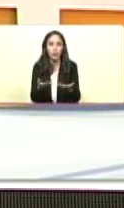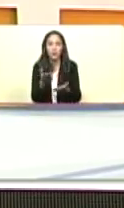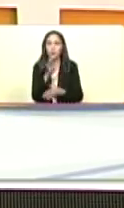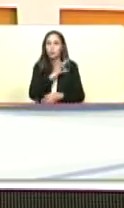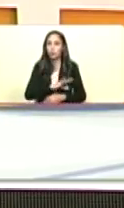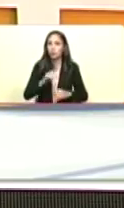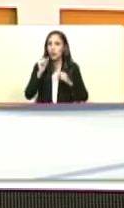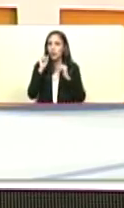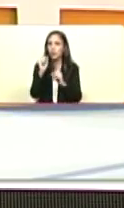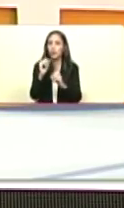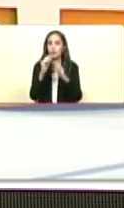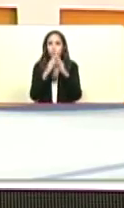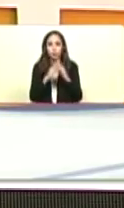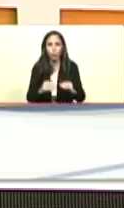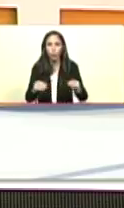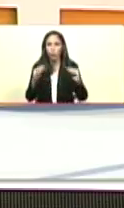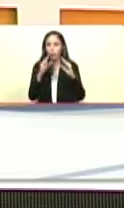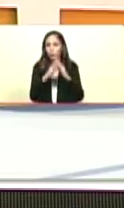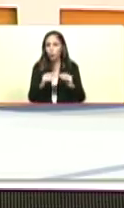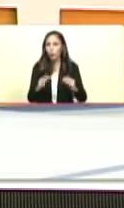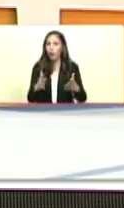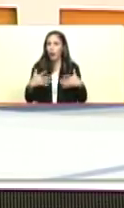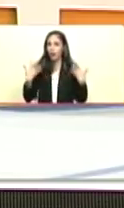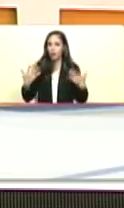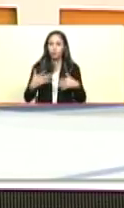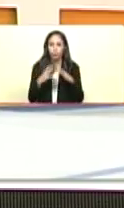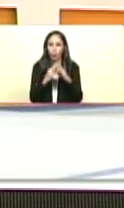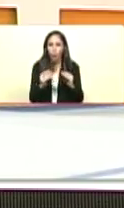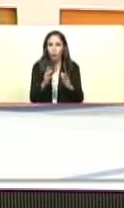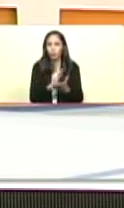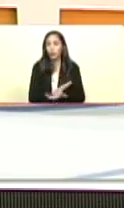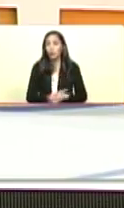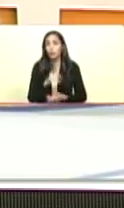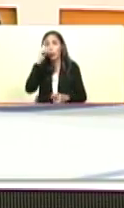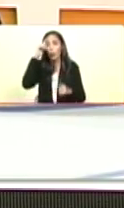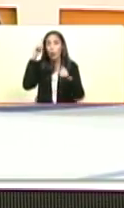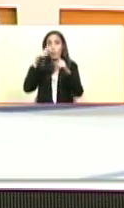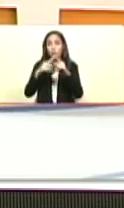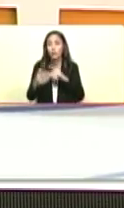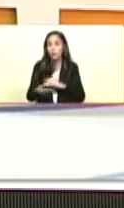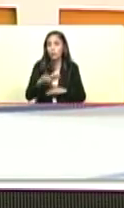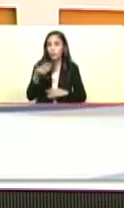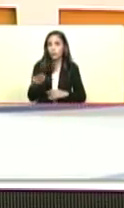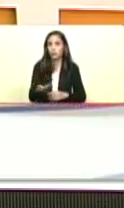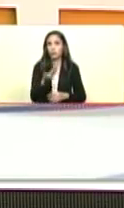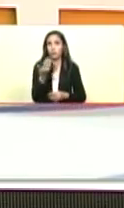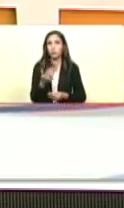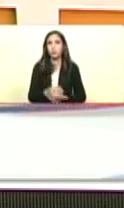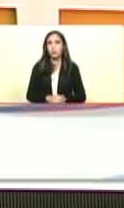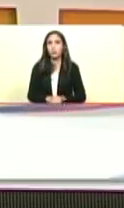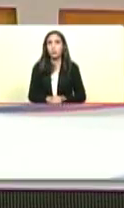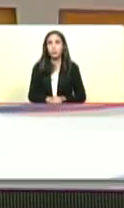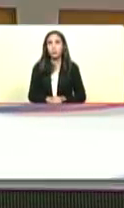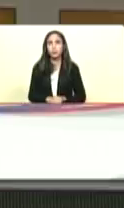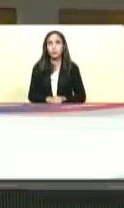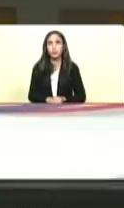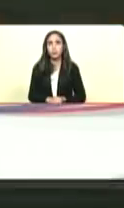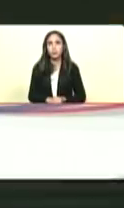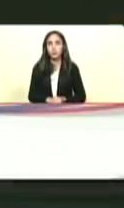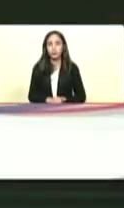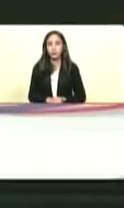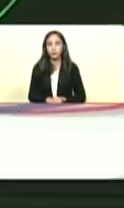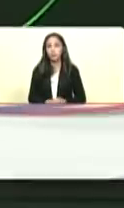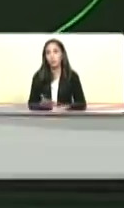socialismo, de la felicidad social. Eso es un elemento fundamental. El Petro refuerza nuestra